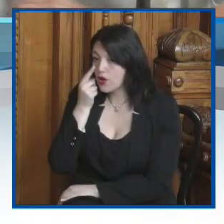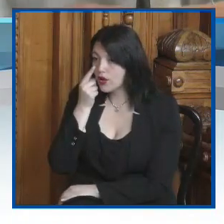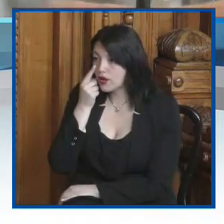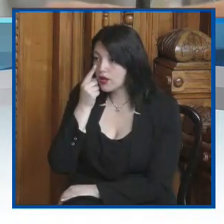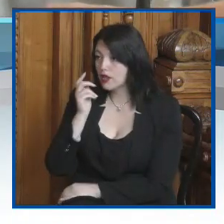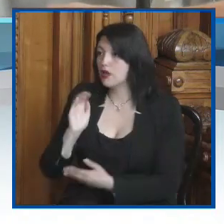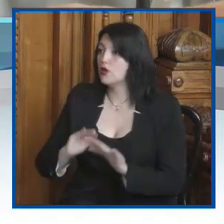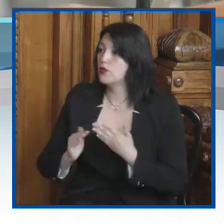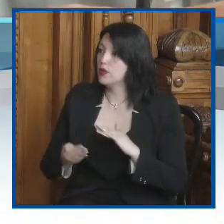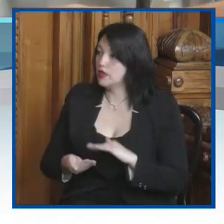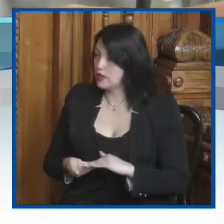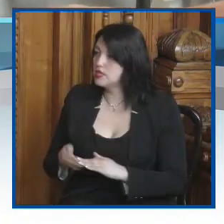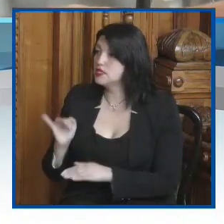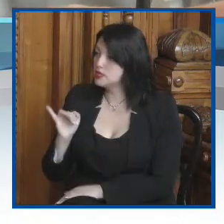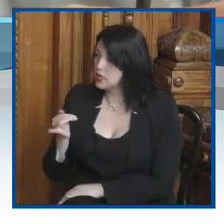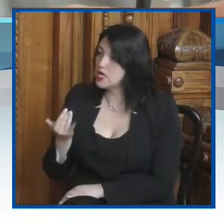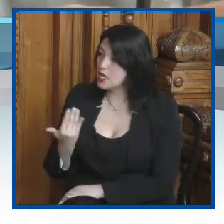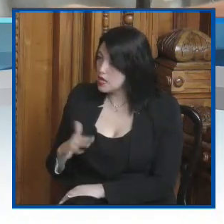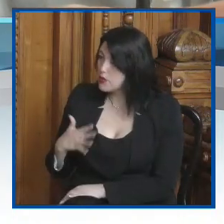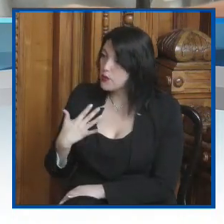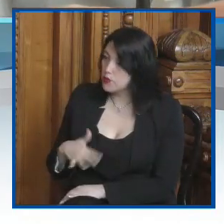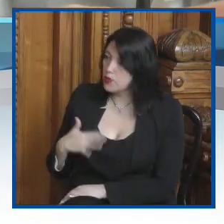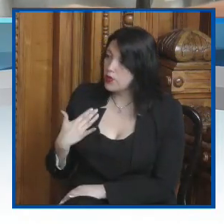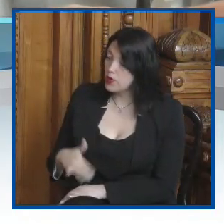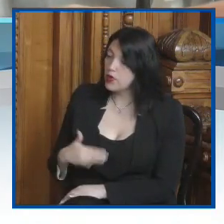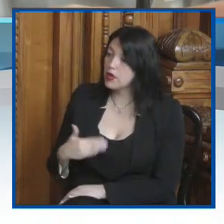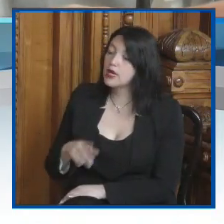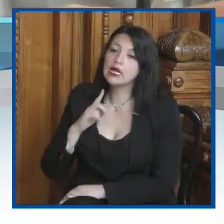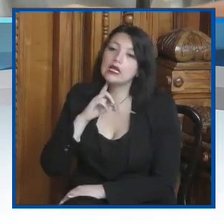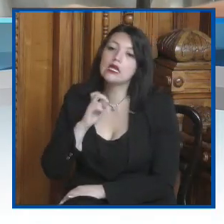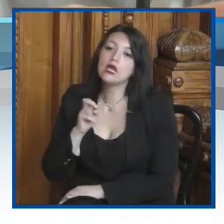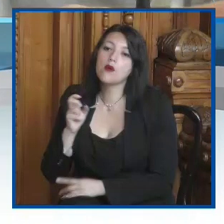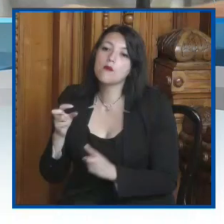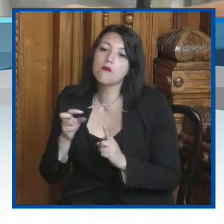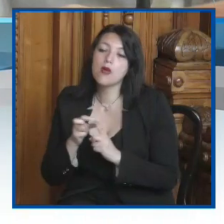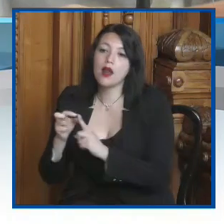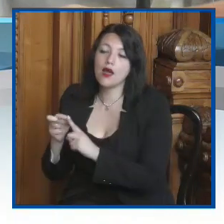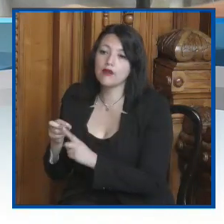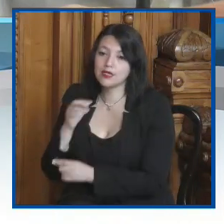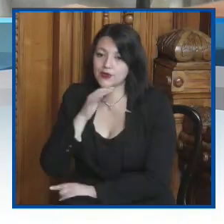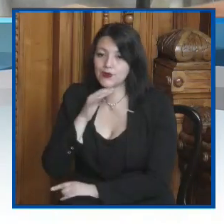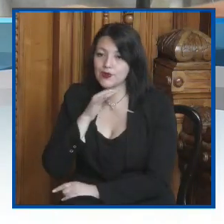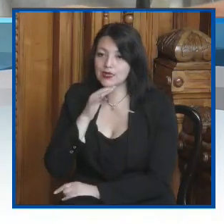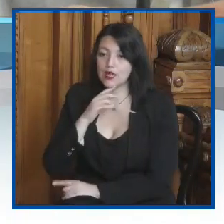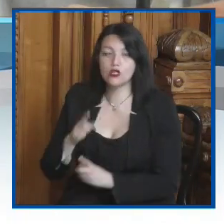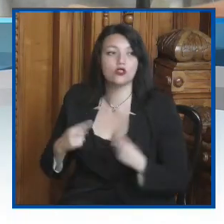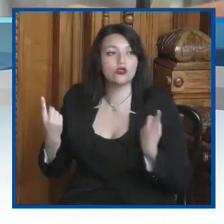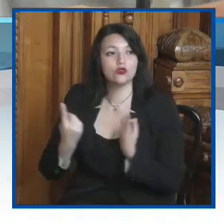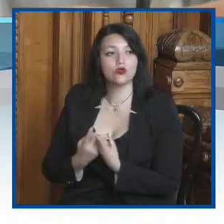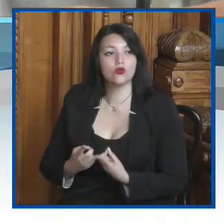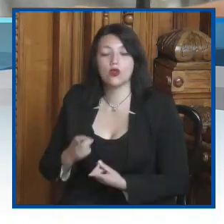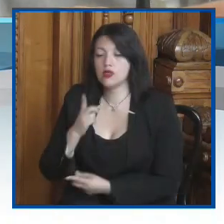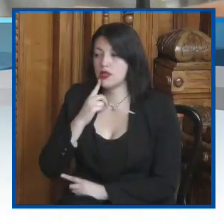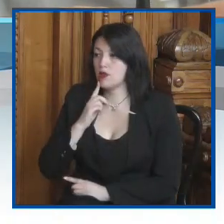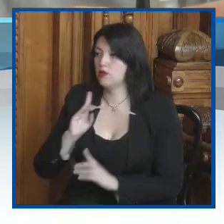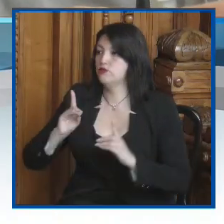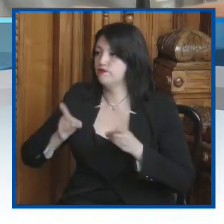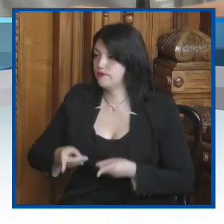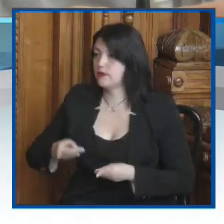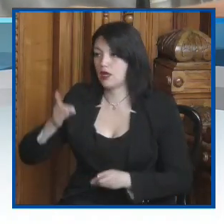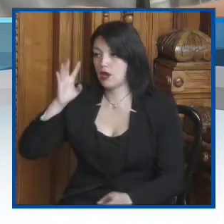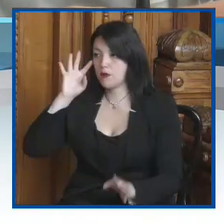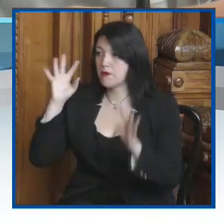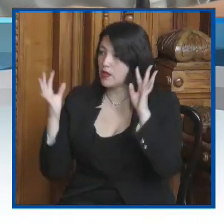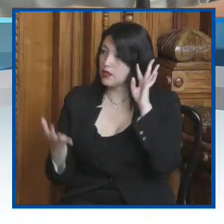la comunidad les importa qué palabra nosotros usamos. Entonces nosotros tenemos que tener empatía